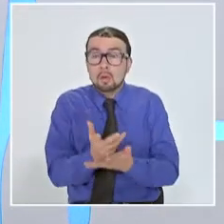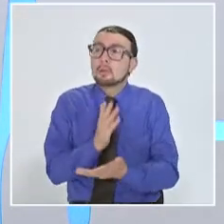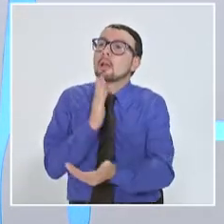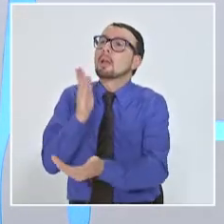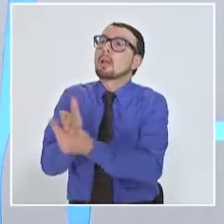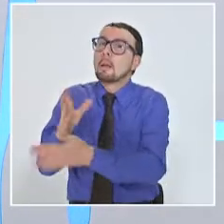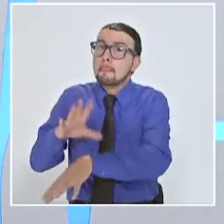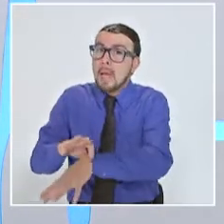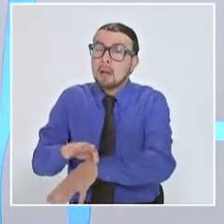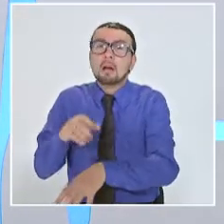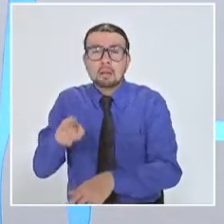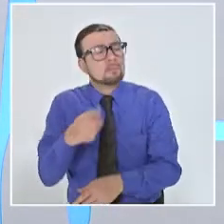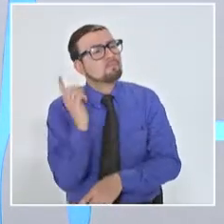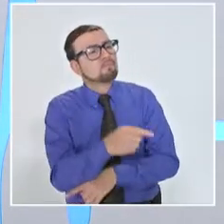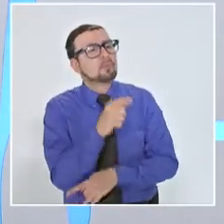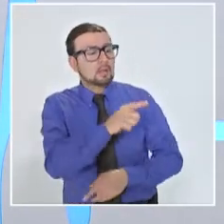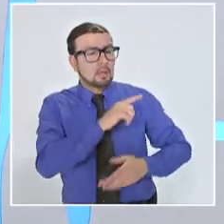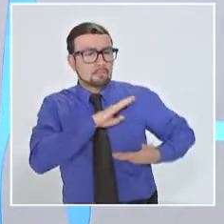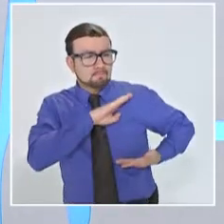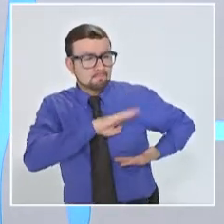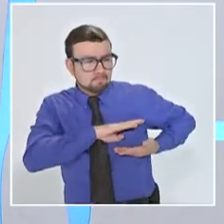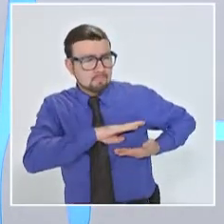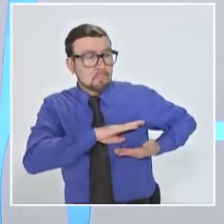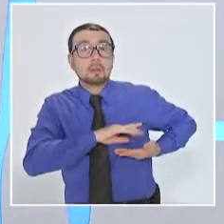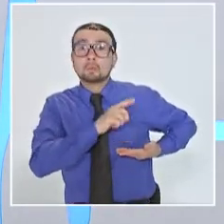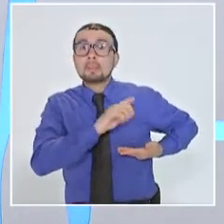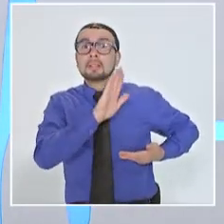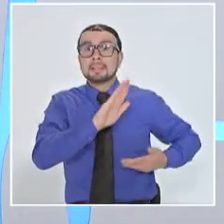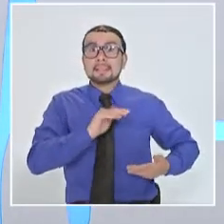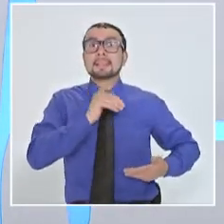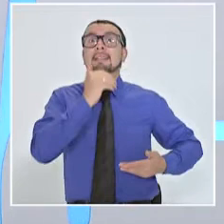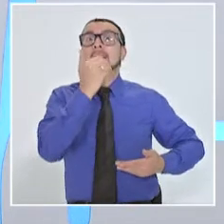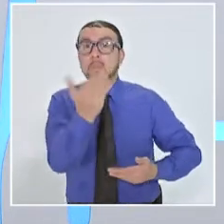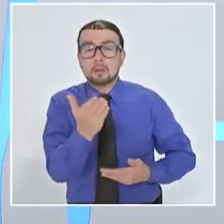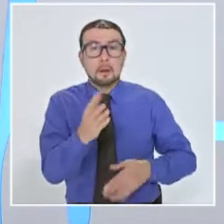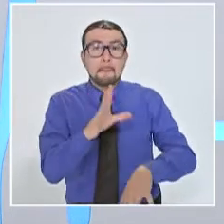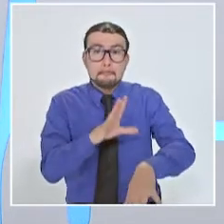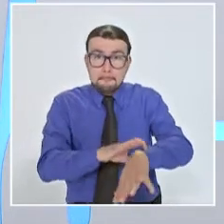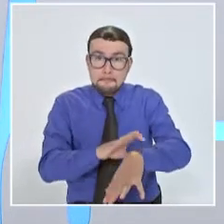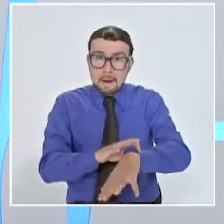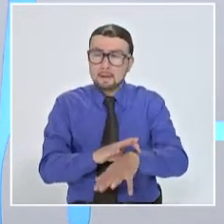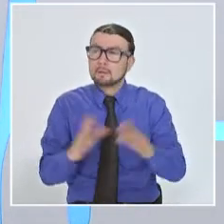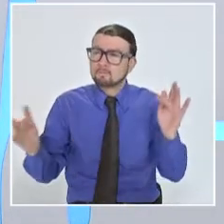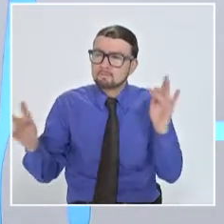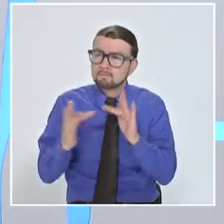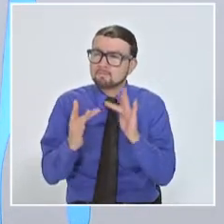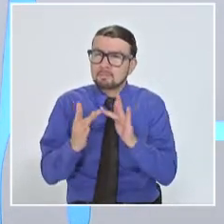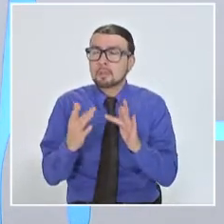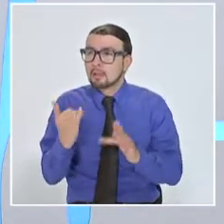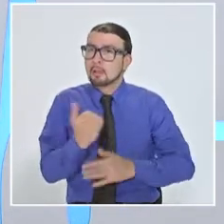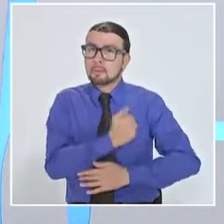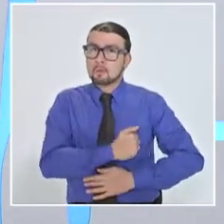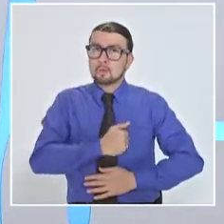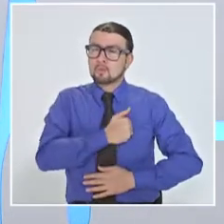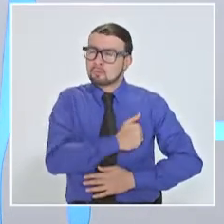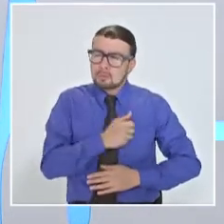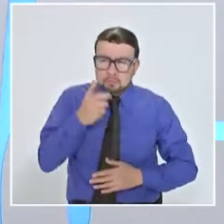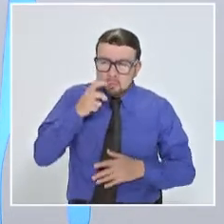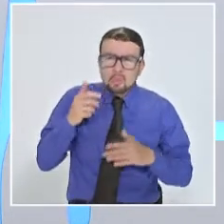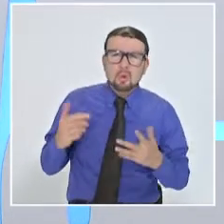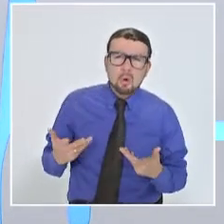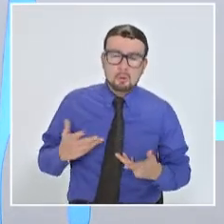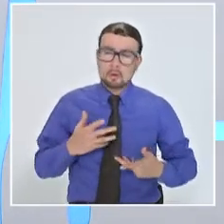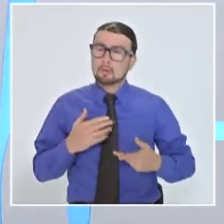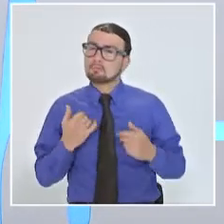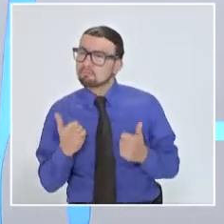solicite una mamografía, usted pide posteriormente una cita con el médico para que le haga adecuadamente su examen clínico, le